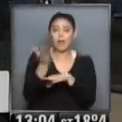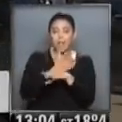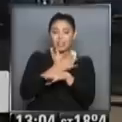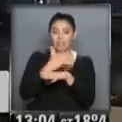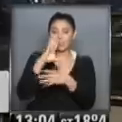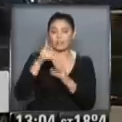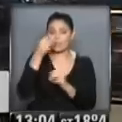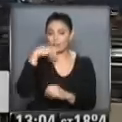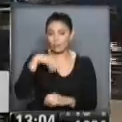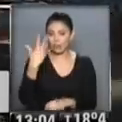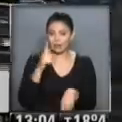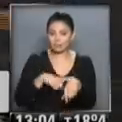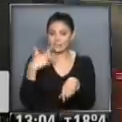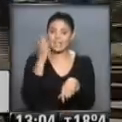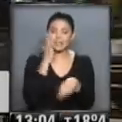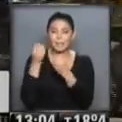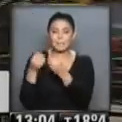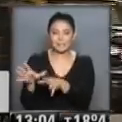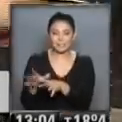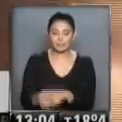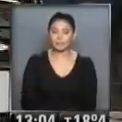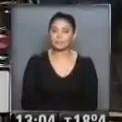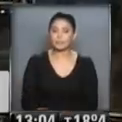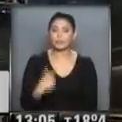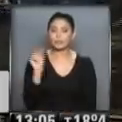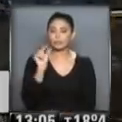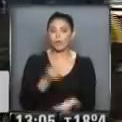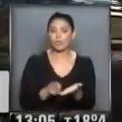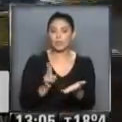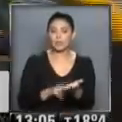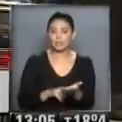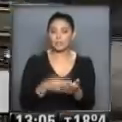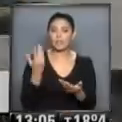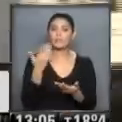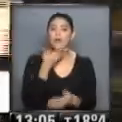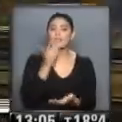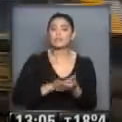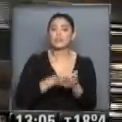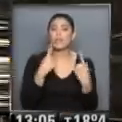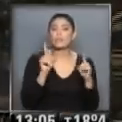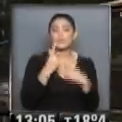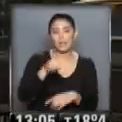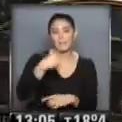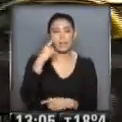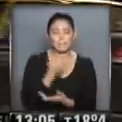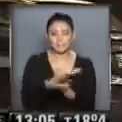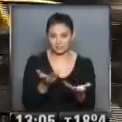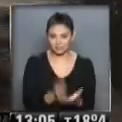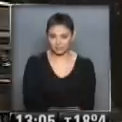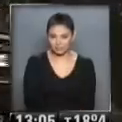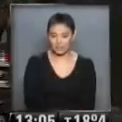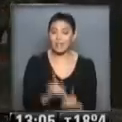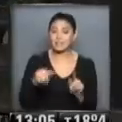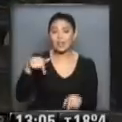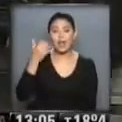formal, que es a las 15. Bien, Silvia, hablemos con vos en cualquier momento y vamos a hablar justamente de eso, Juan, ¿no? De la música que va a haber mañana. Claro, vamos a sumar a